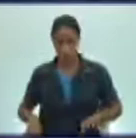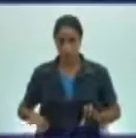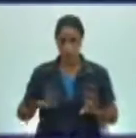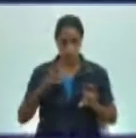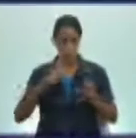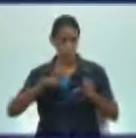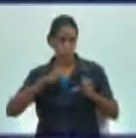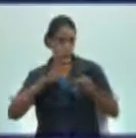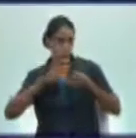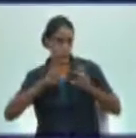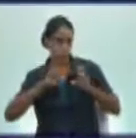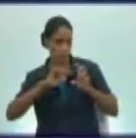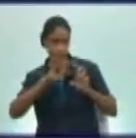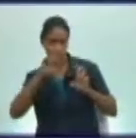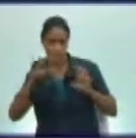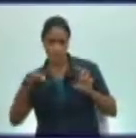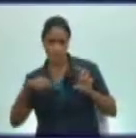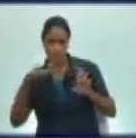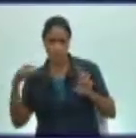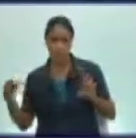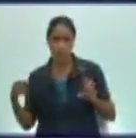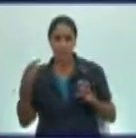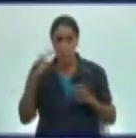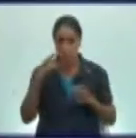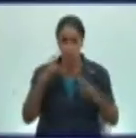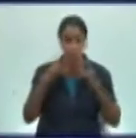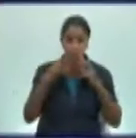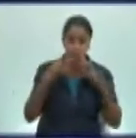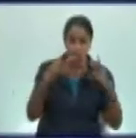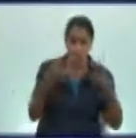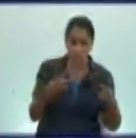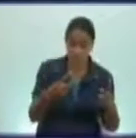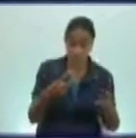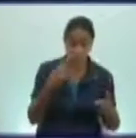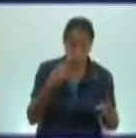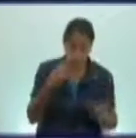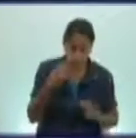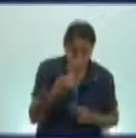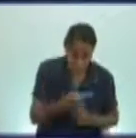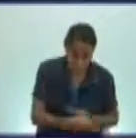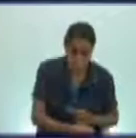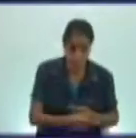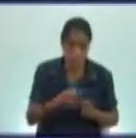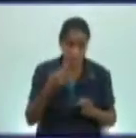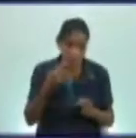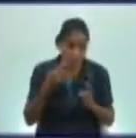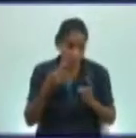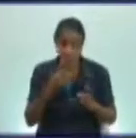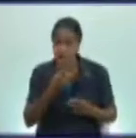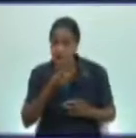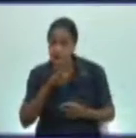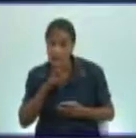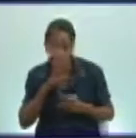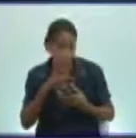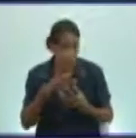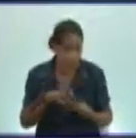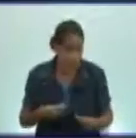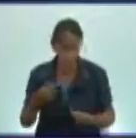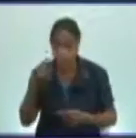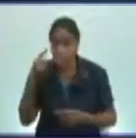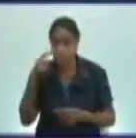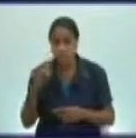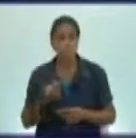cuerpo. Puedan ver también el hábitat donde se encuentran cada uno de estos